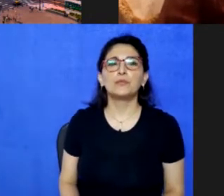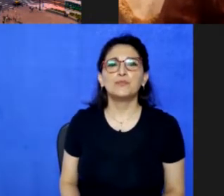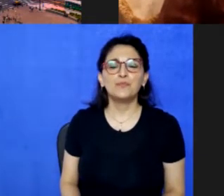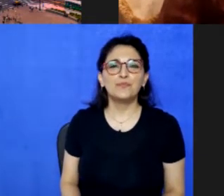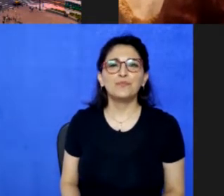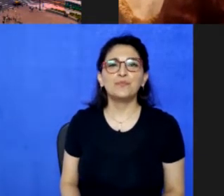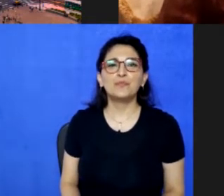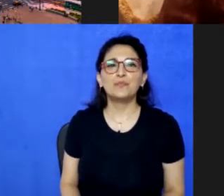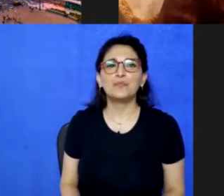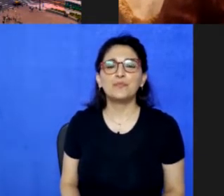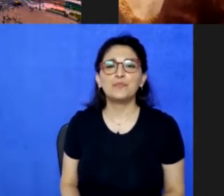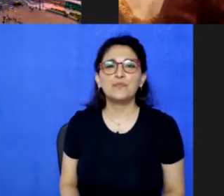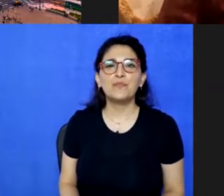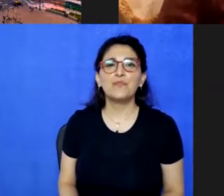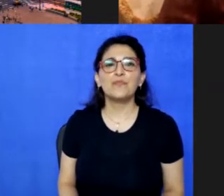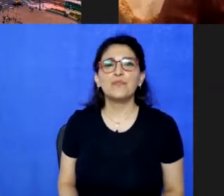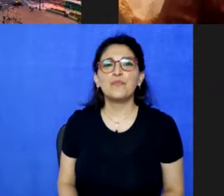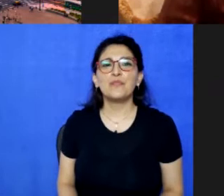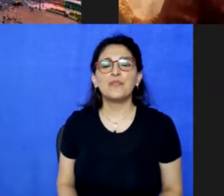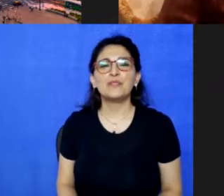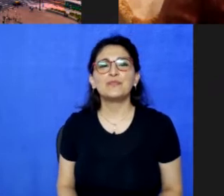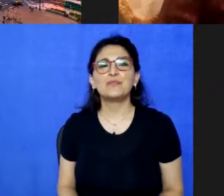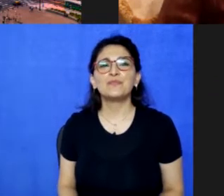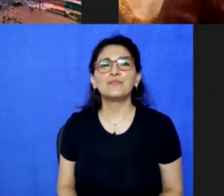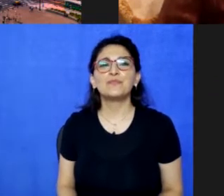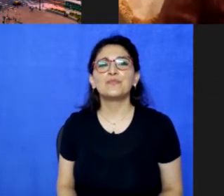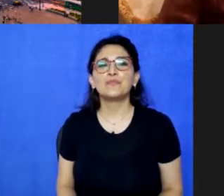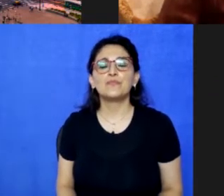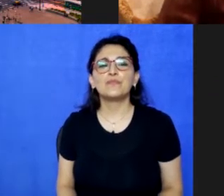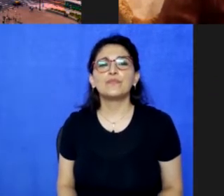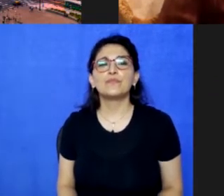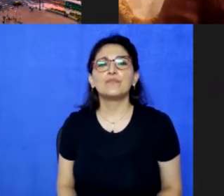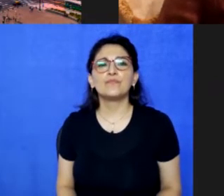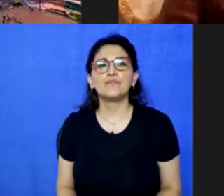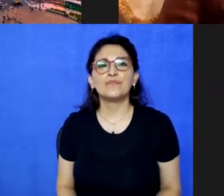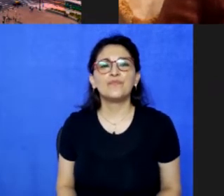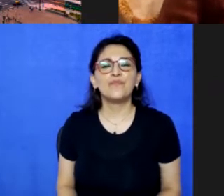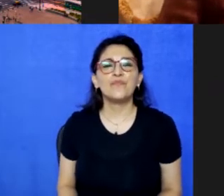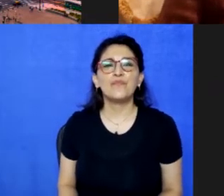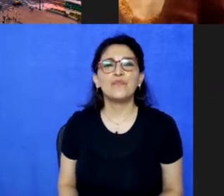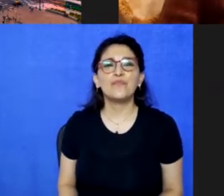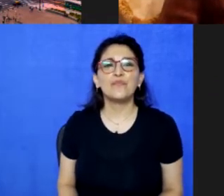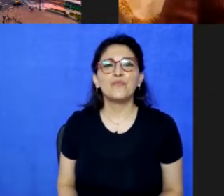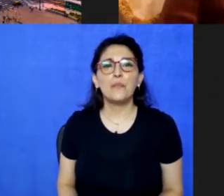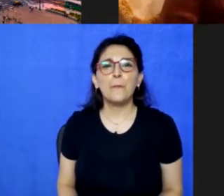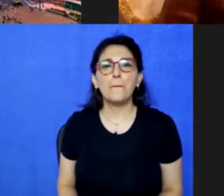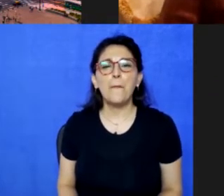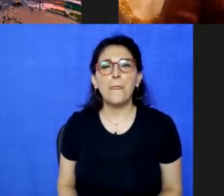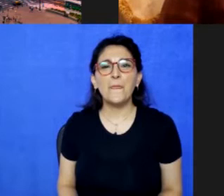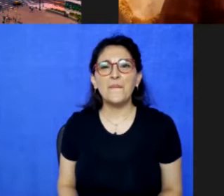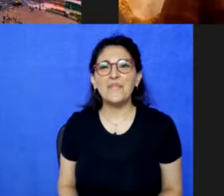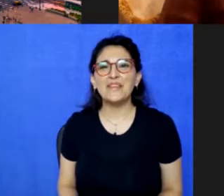a cocinar cosas en su casa y de hecho creo que acá también pasó un poco que en algunos lugares hubo un poco de faltante. Imagínate